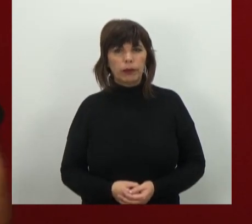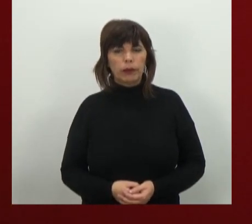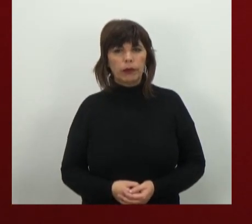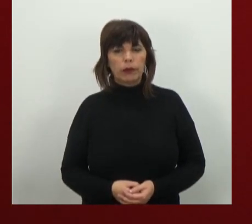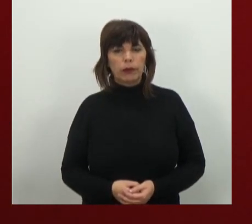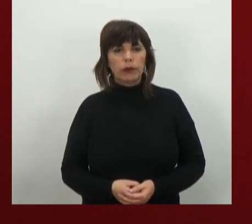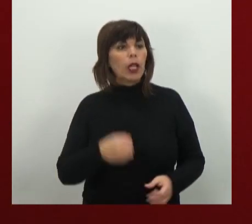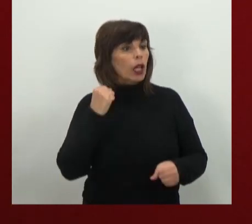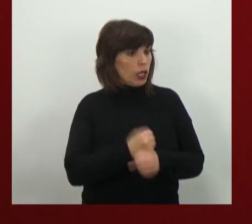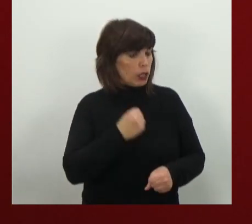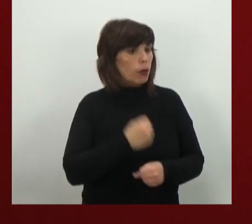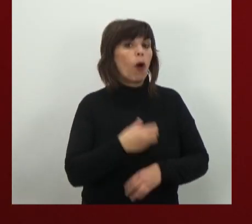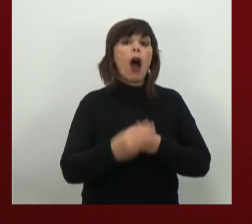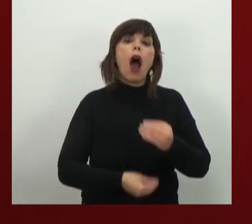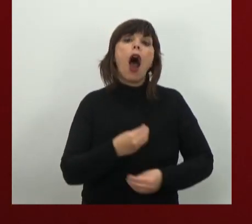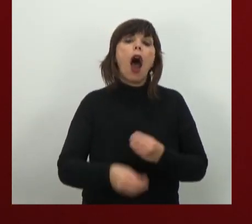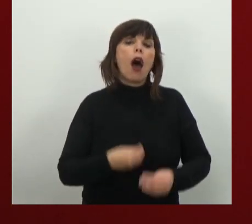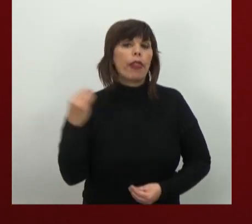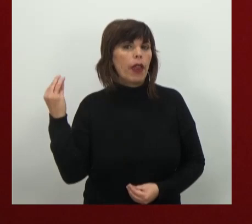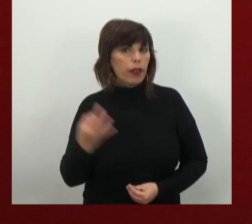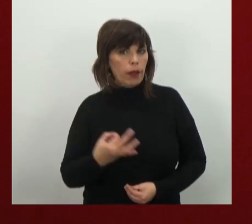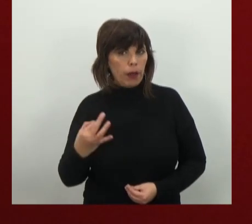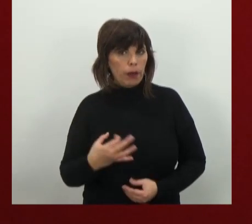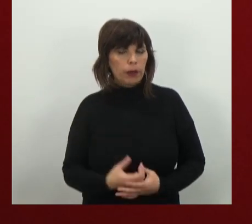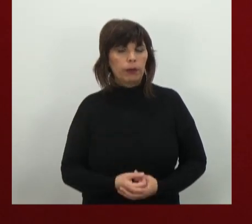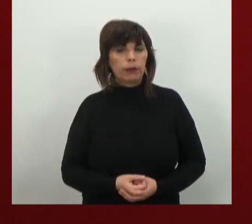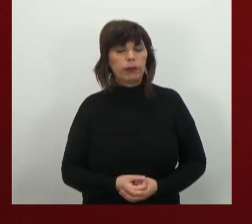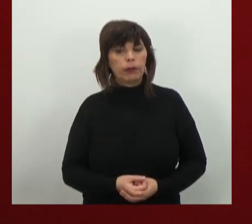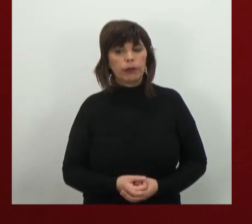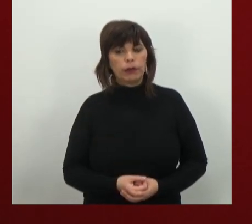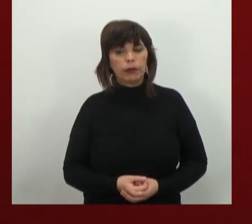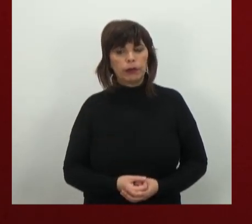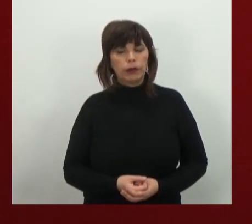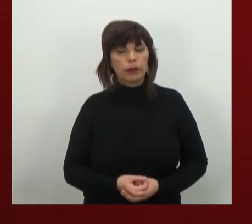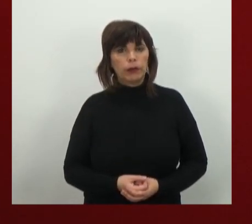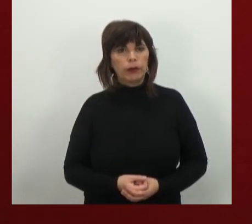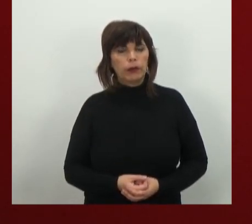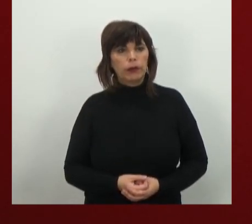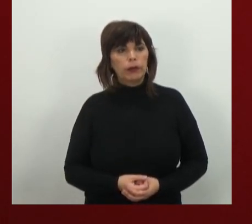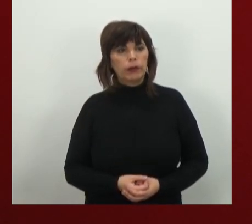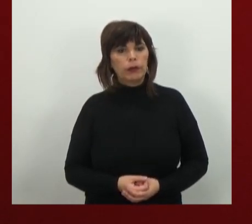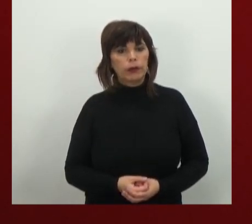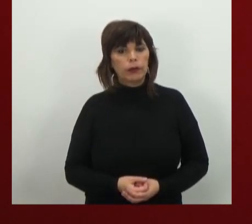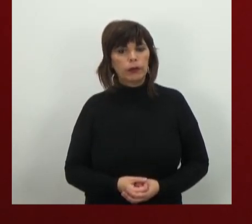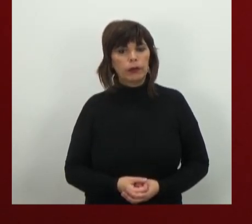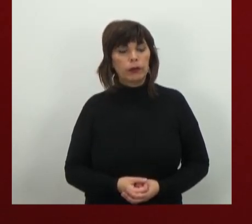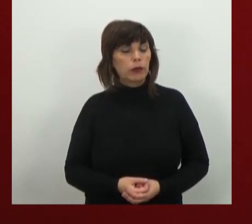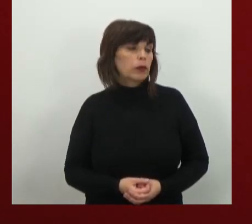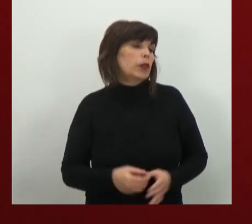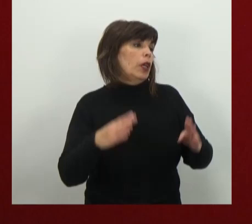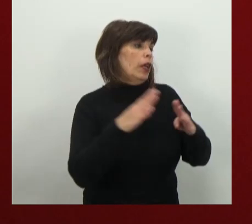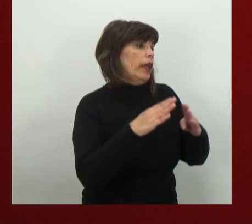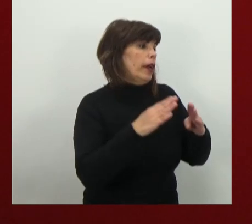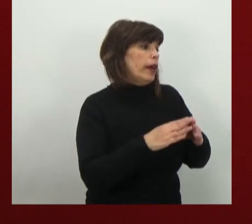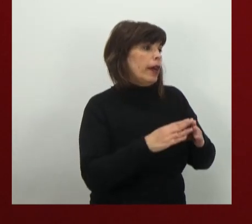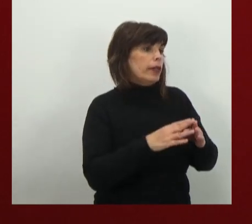El trabajo hay que hacerlo. El trabajo hay que hacerlo. Sin duda. Las cosas de casa hay que hacerlo. El trabajo